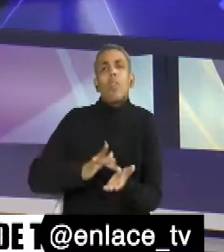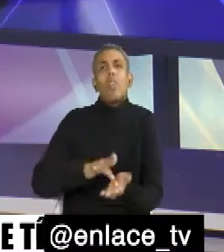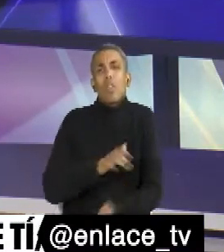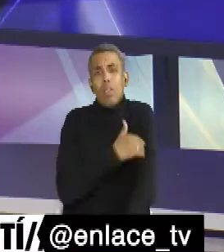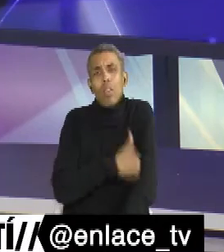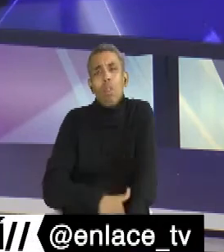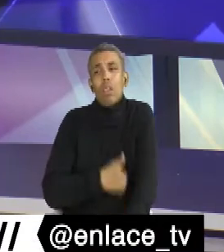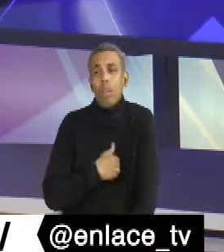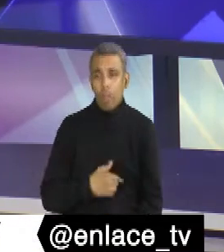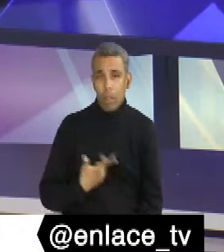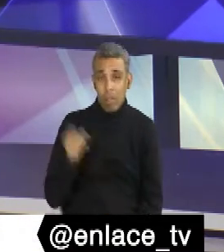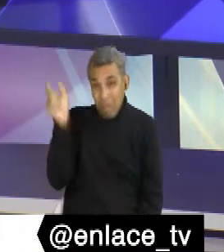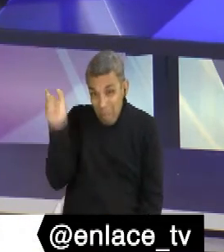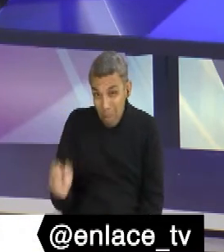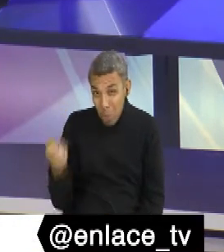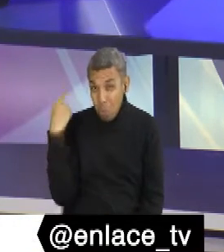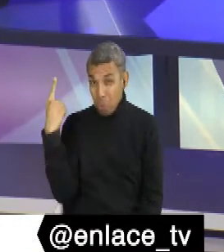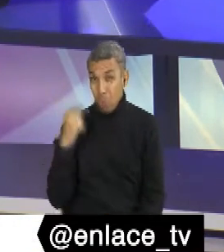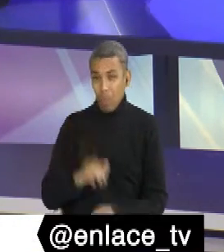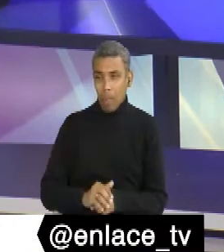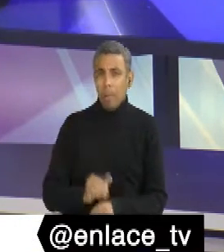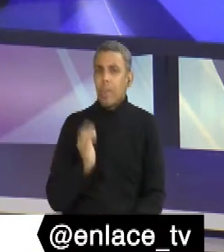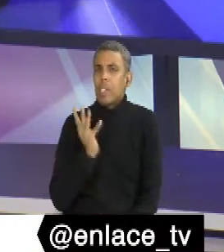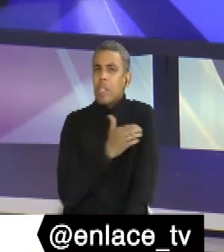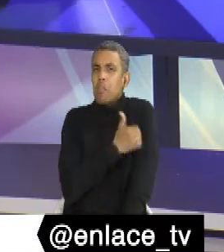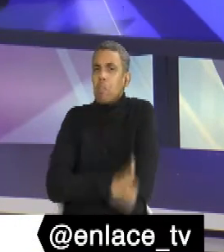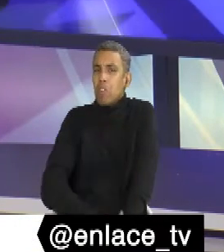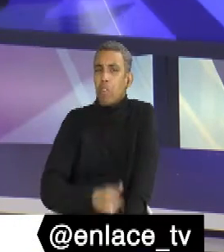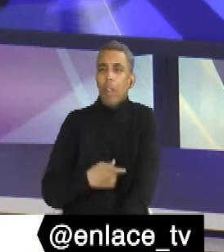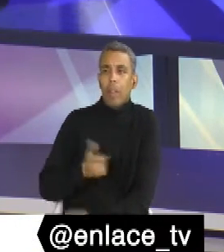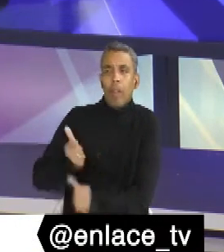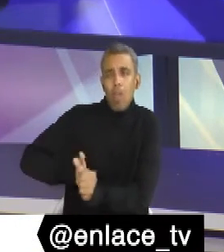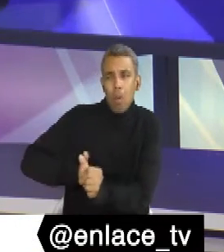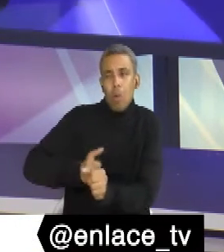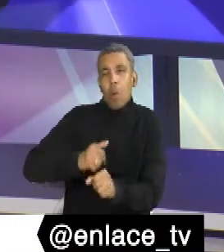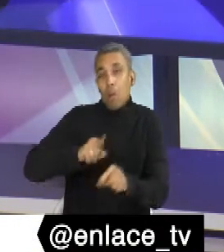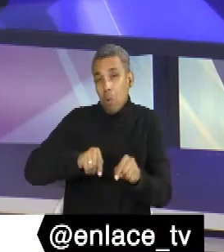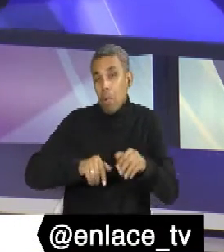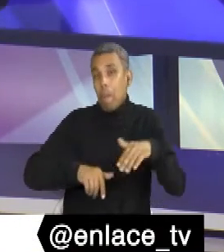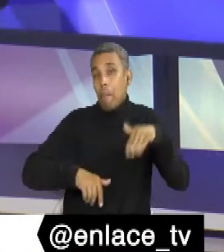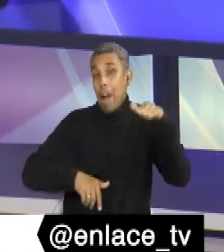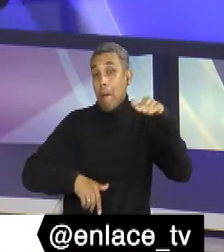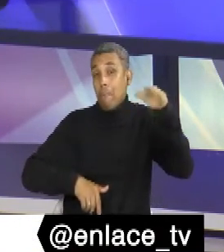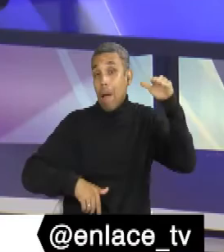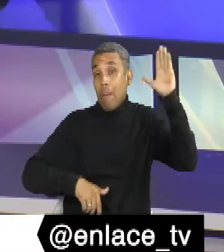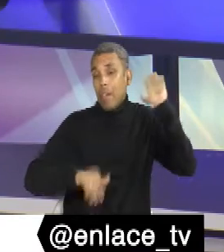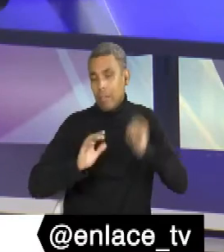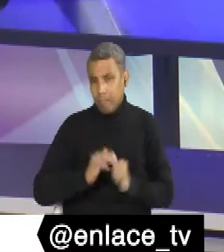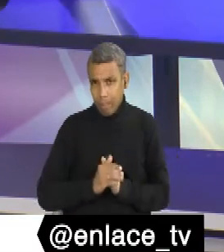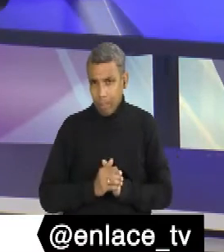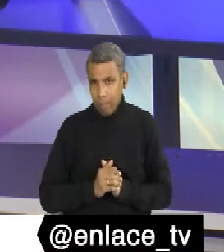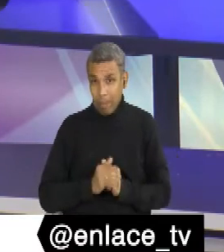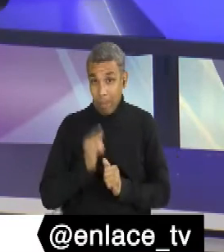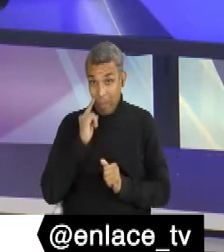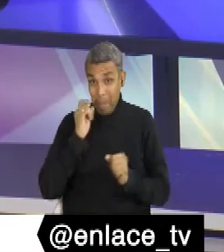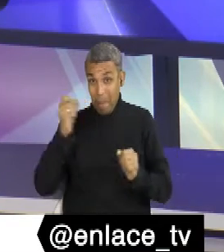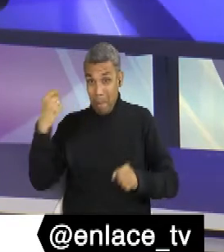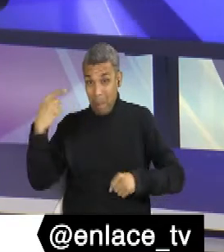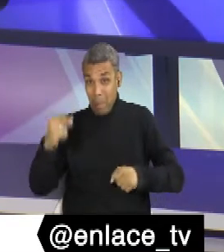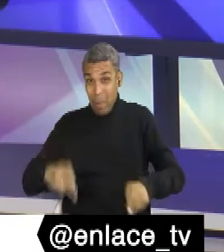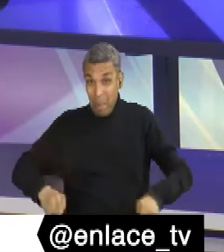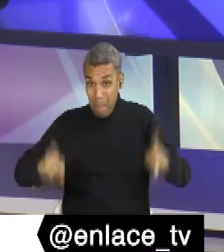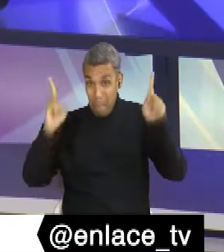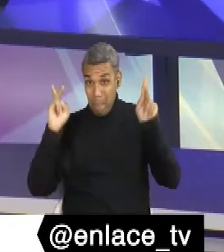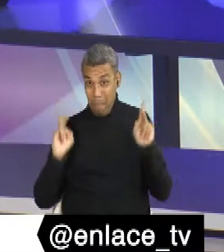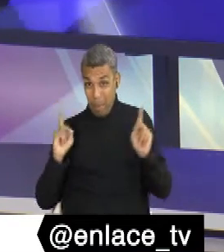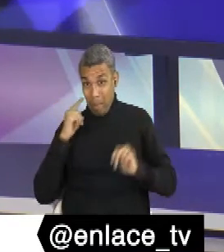En otras noticias, el puente elevado será intervenido durante el fin de semana. Desde el sábado y hasta el lunes festivo estará cerrada la vía de ingreso y